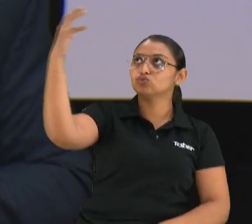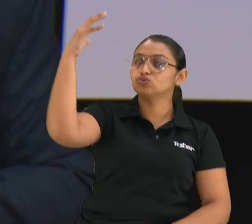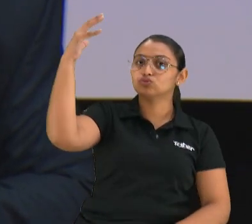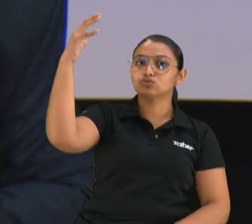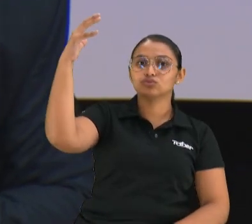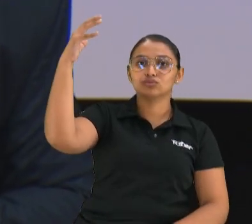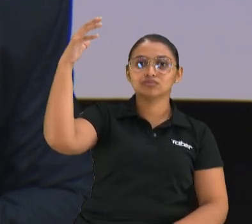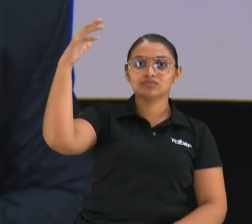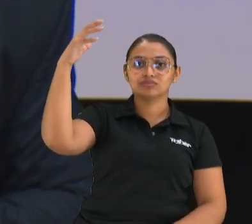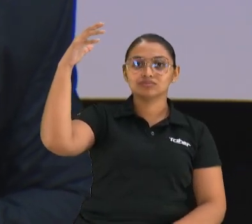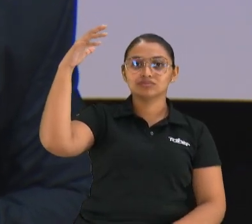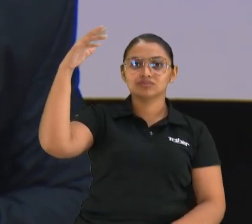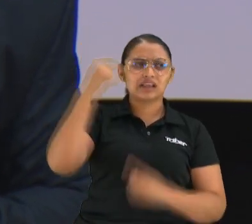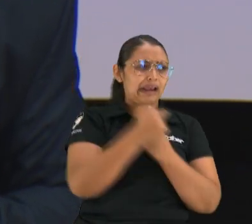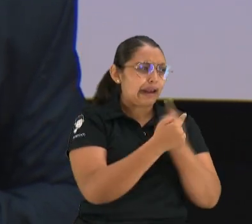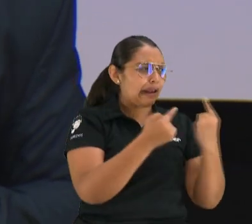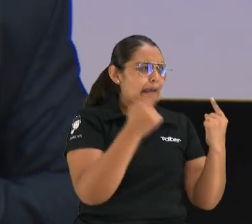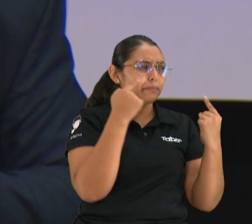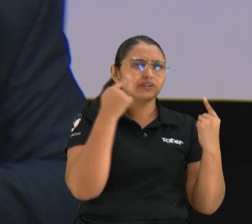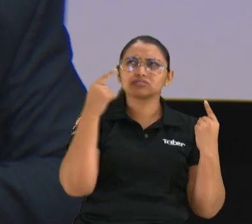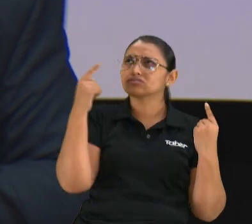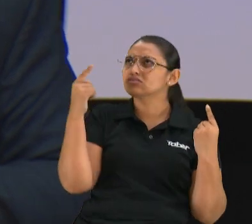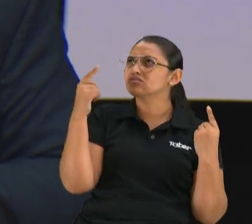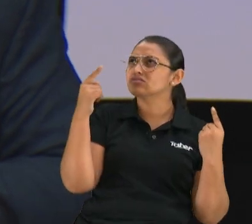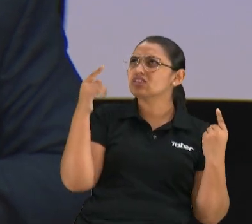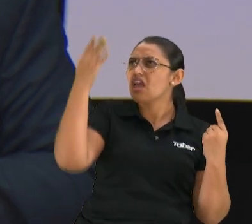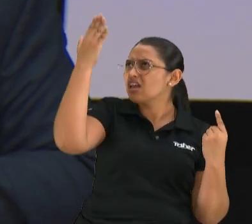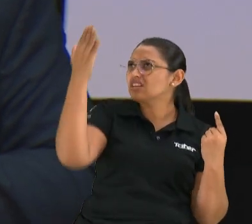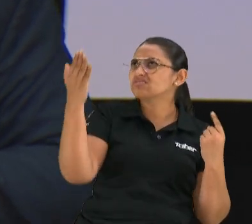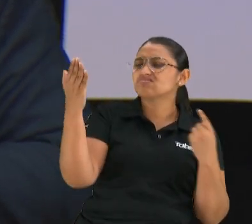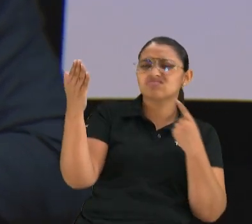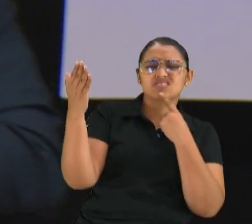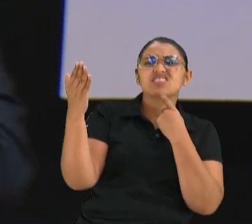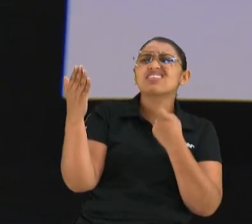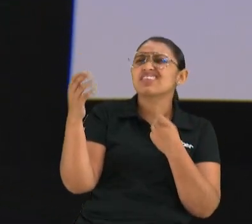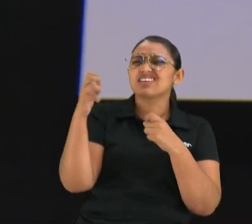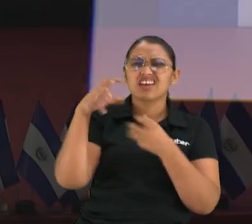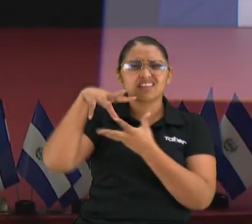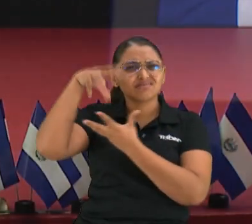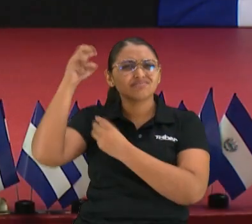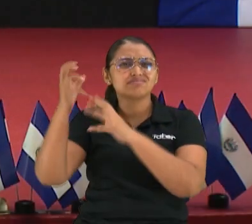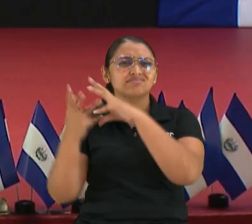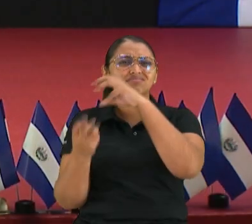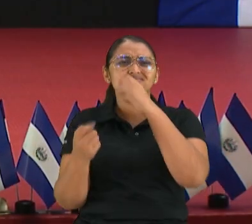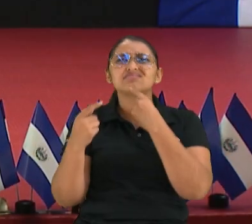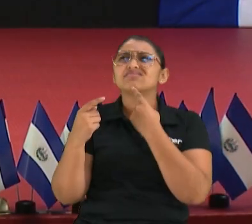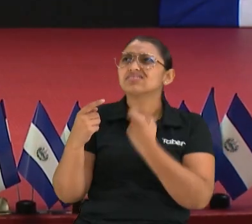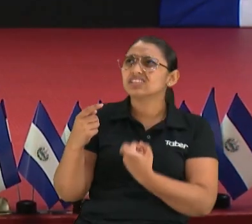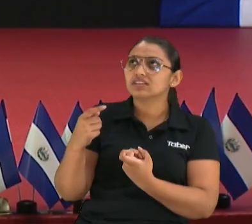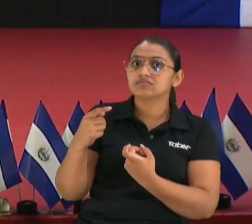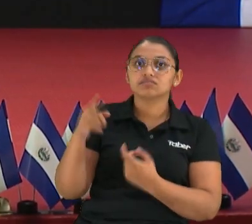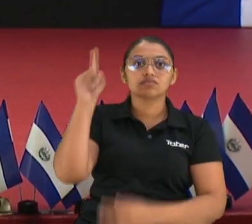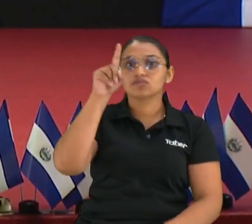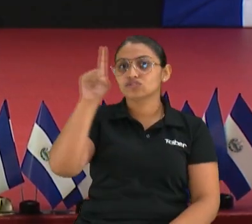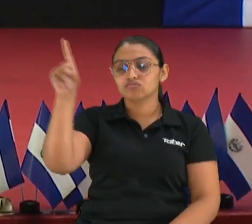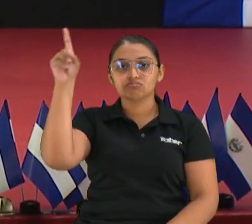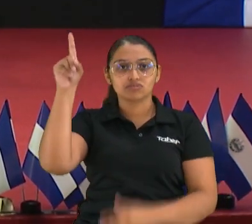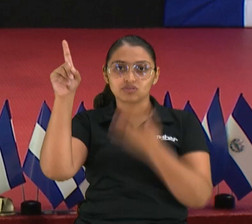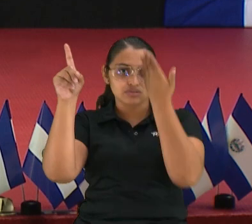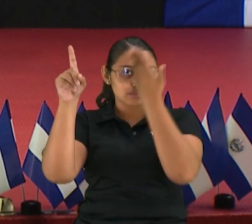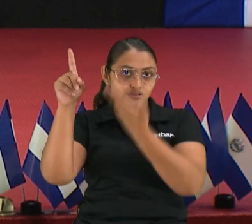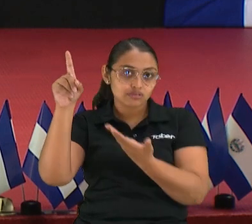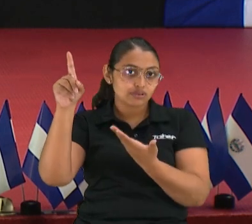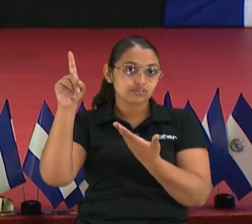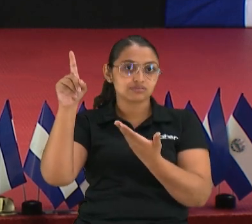y dice Y esto quién lo creó es la revelación natural de Dios diga conmigo la